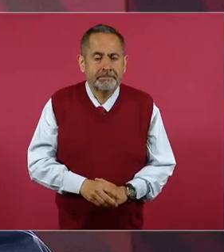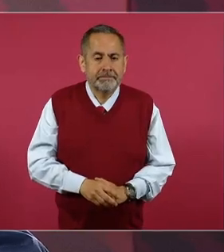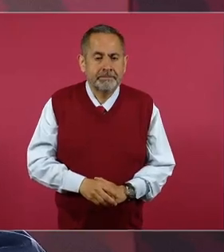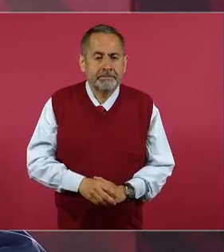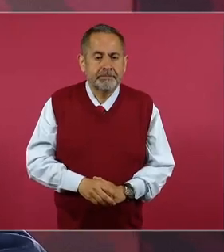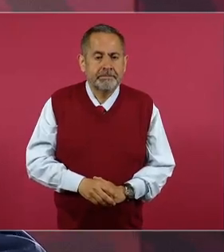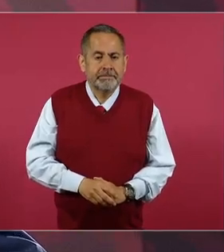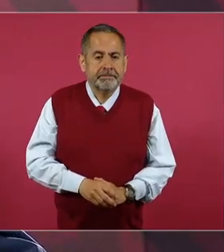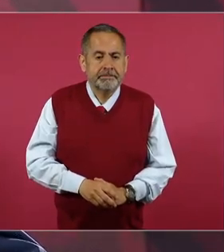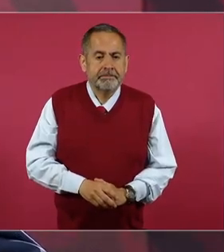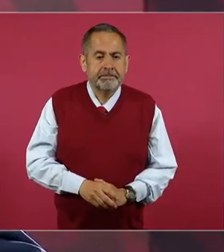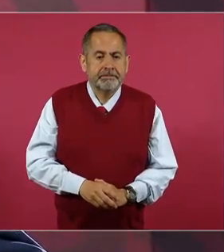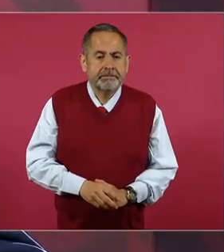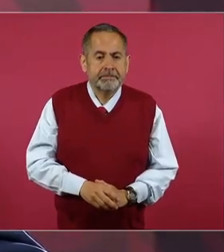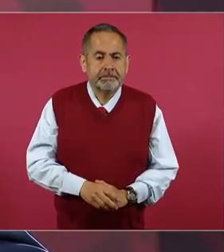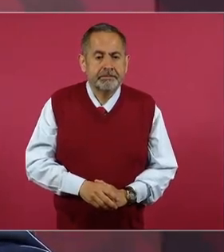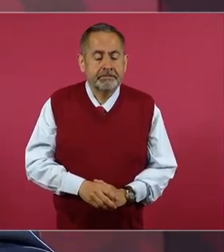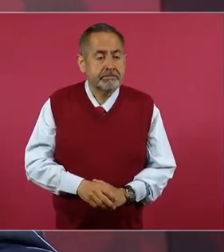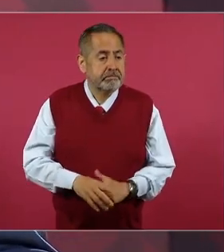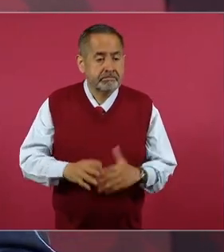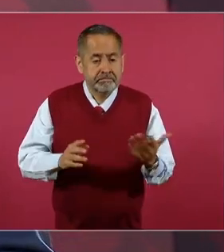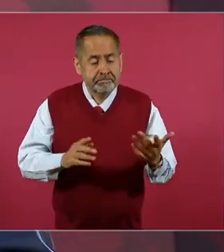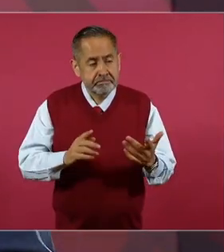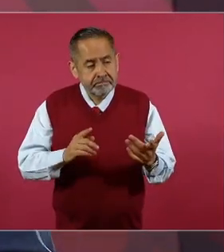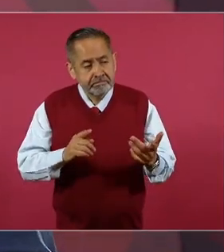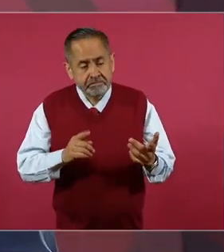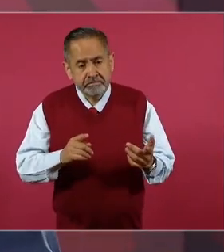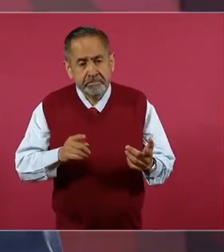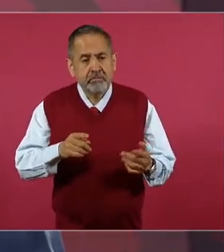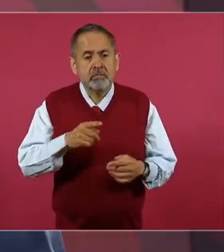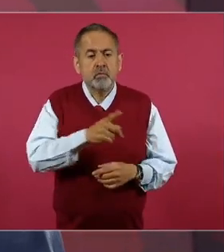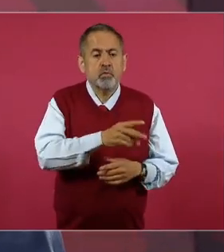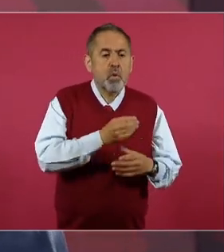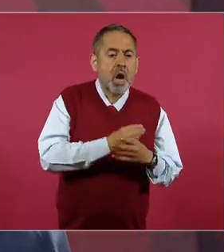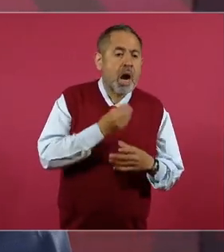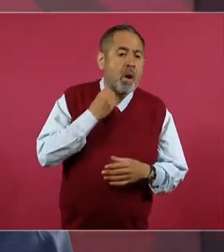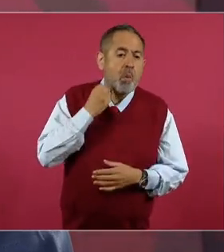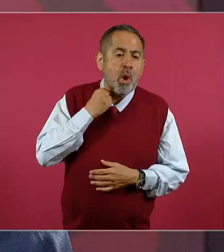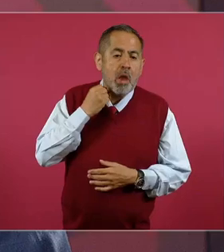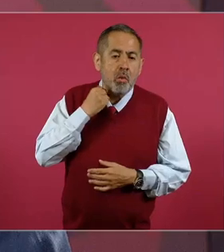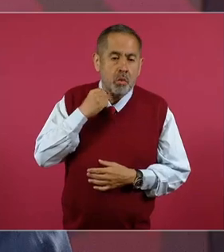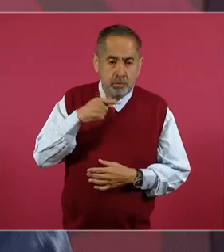asigne, porque si su abogado está